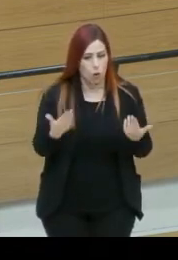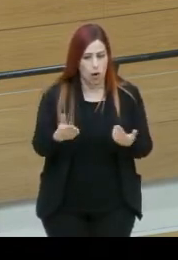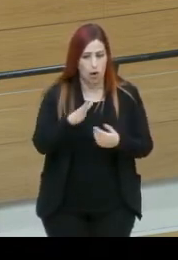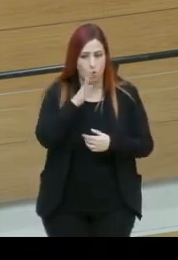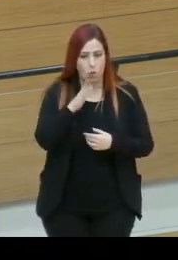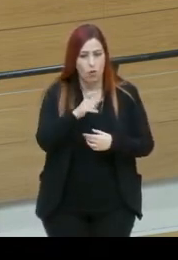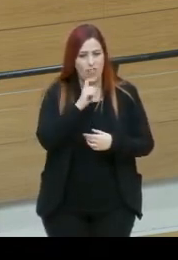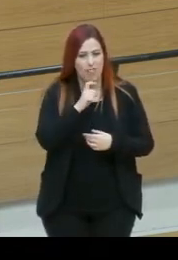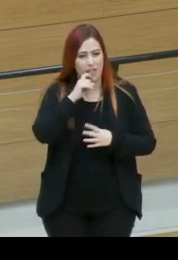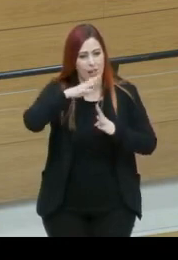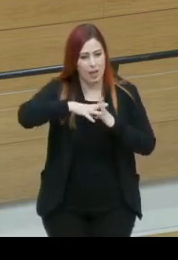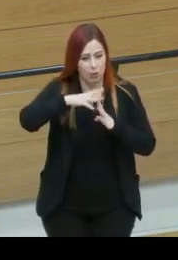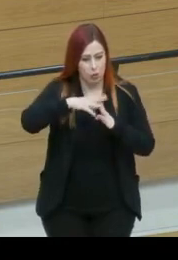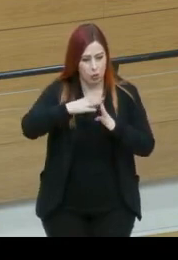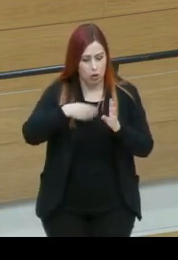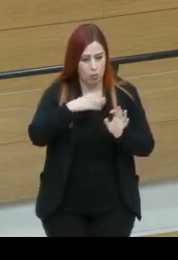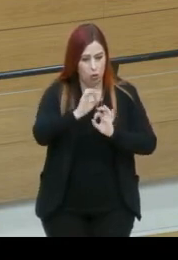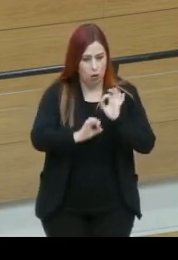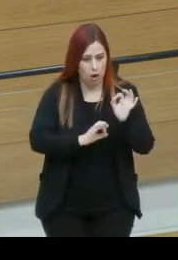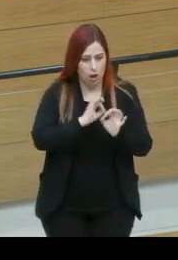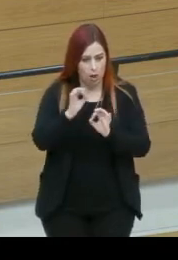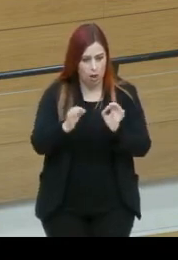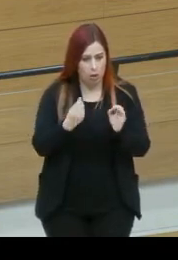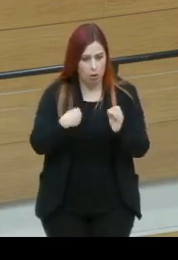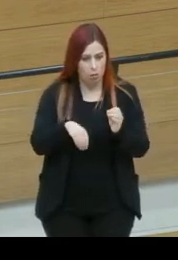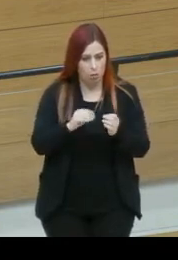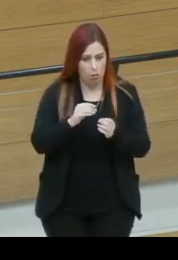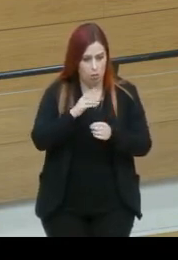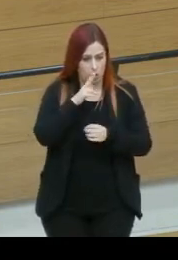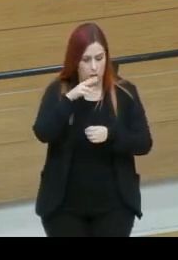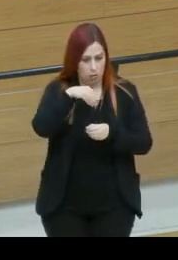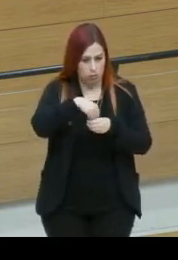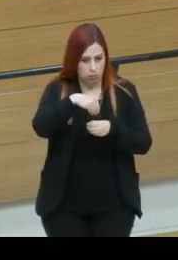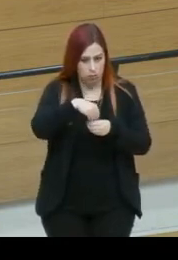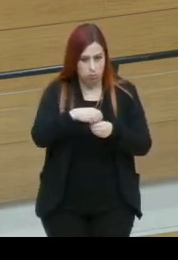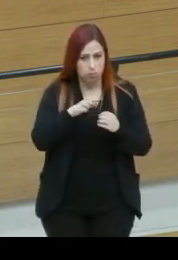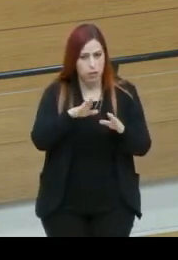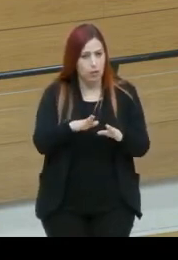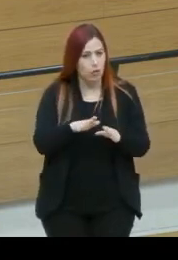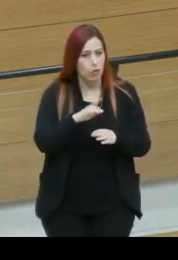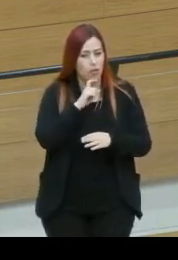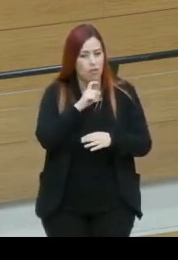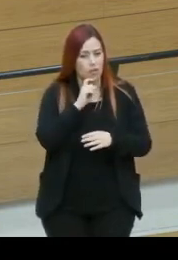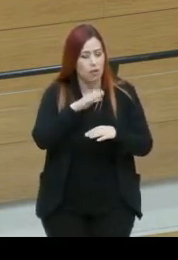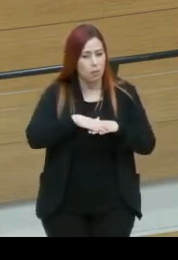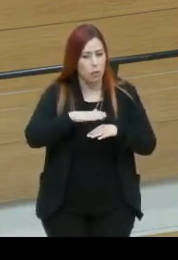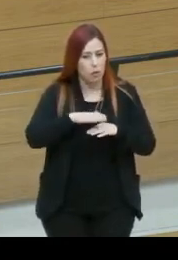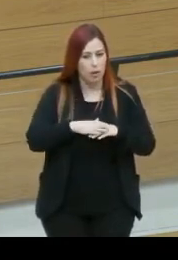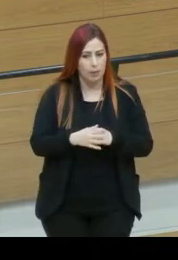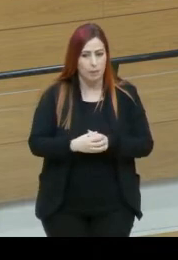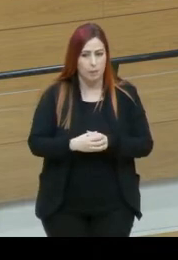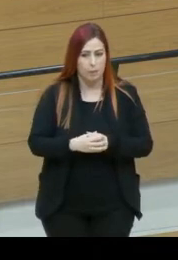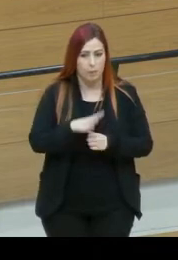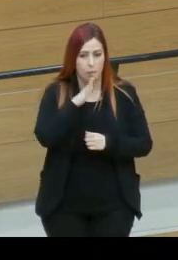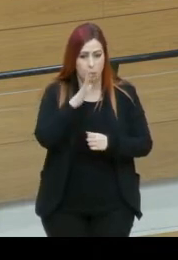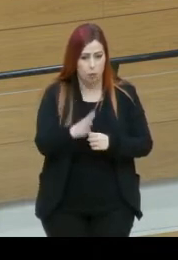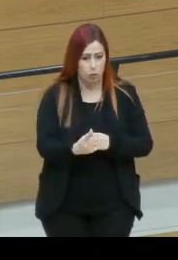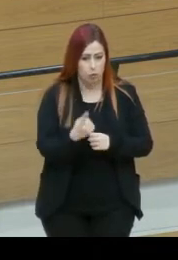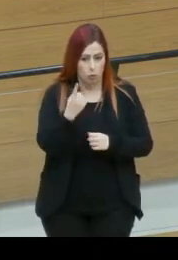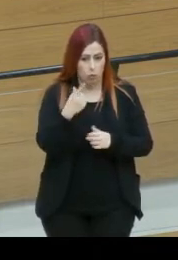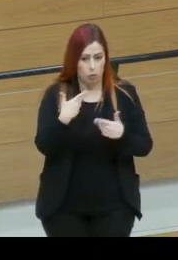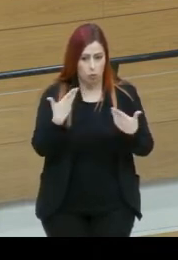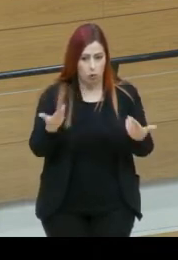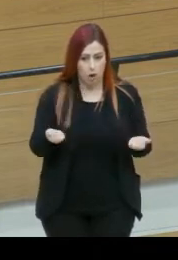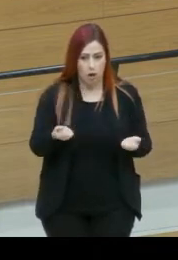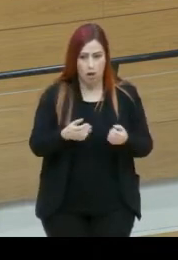complejidad de las estructuras en las que se organizan, de los polímeros basados en carbohidratos. ¿Pero por qué son tan complejas estas estructuras? Pues uno de los motivos es